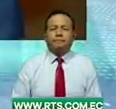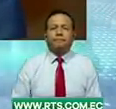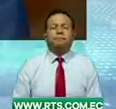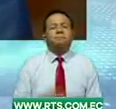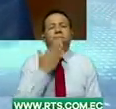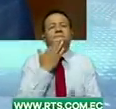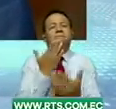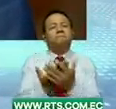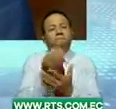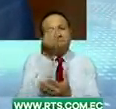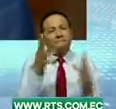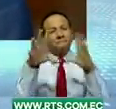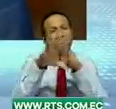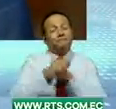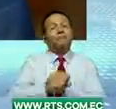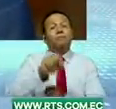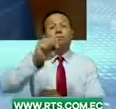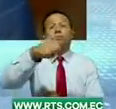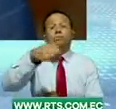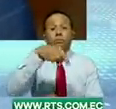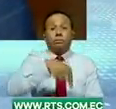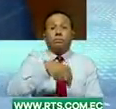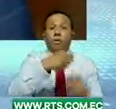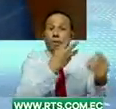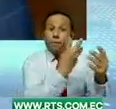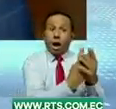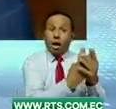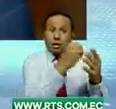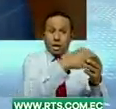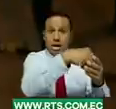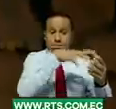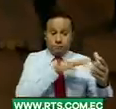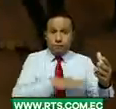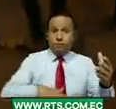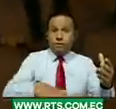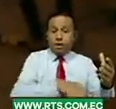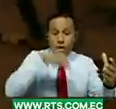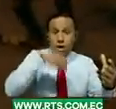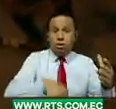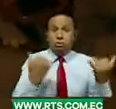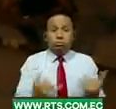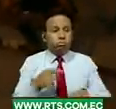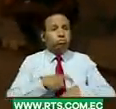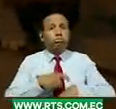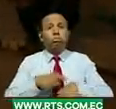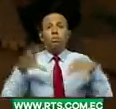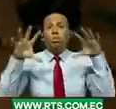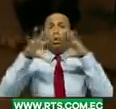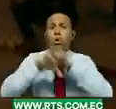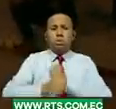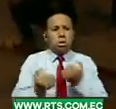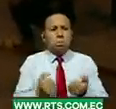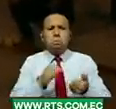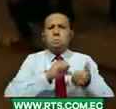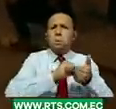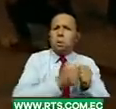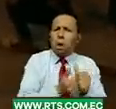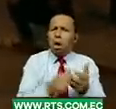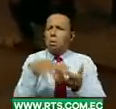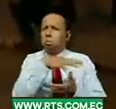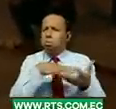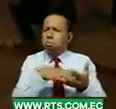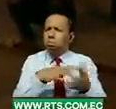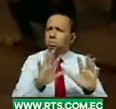Muchas gracias, buenas noches. Así es, estamos en el exterior de la penitenciaría del Litoral, donde a esa hora de la noche no se registran incidentes como en días